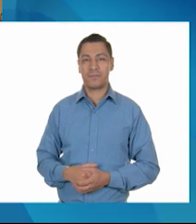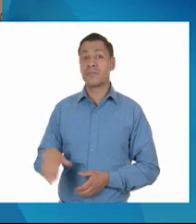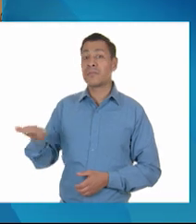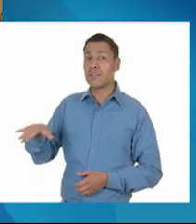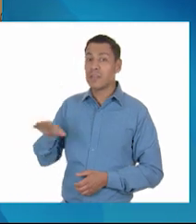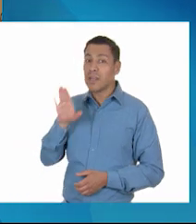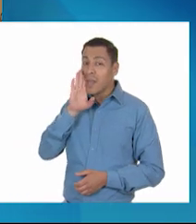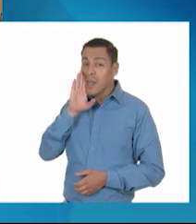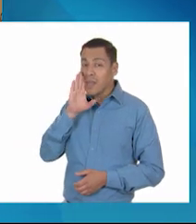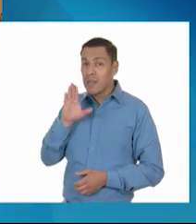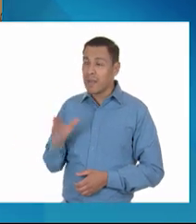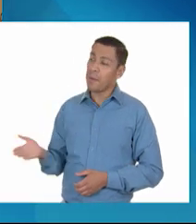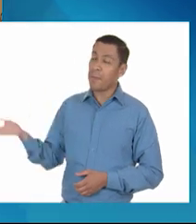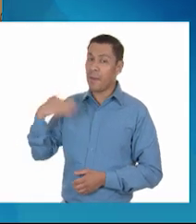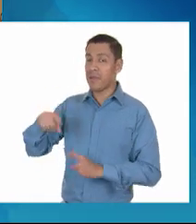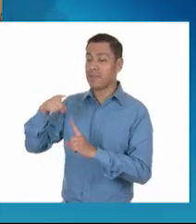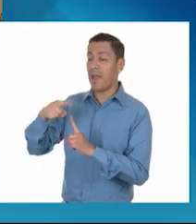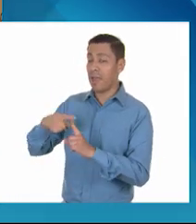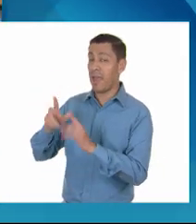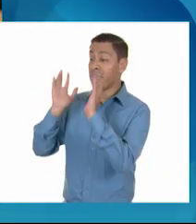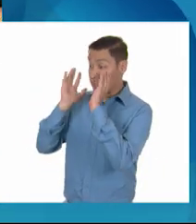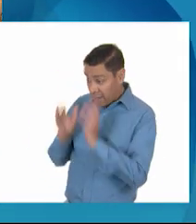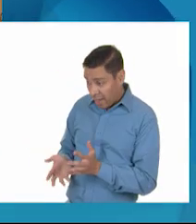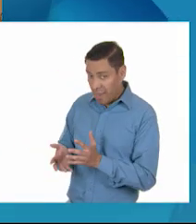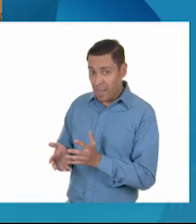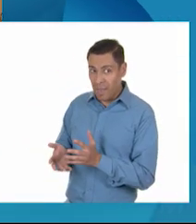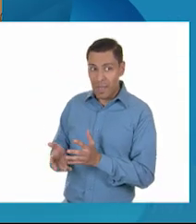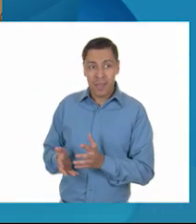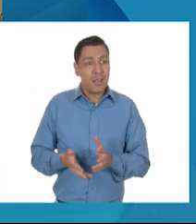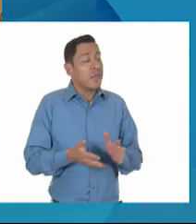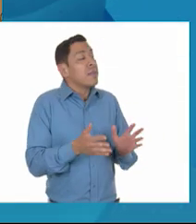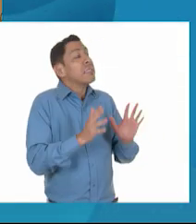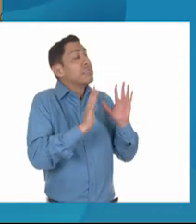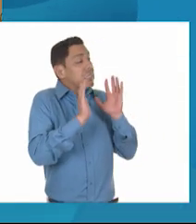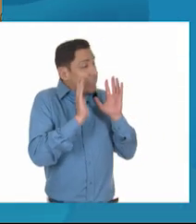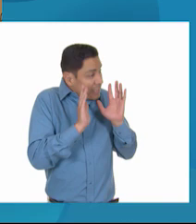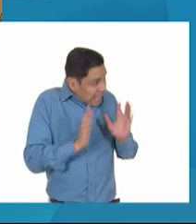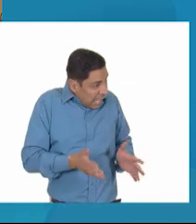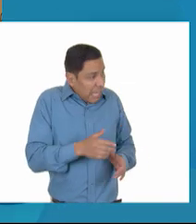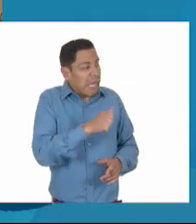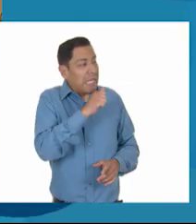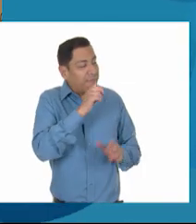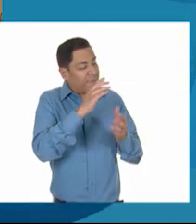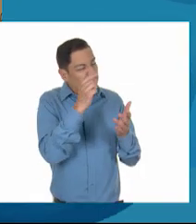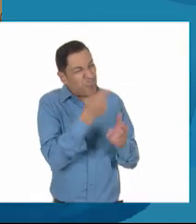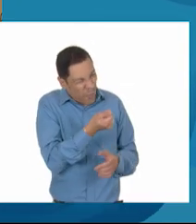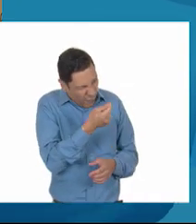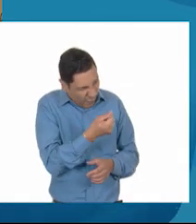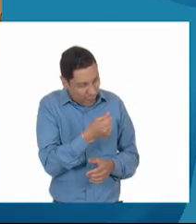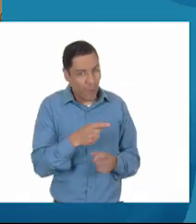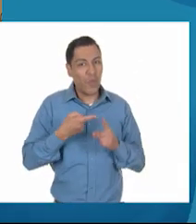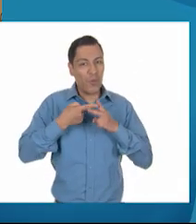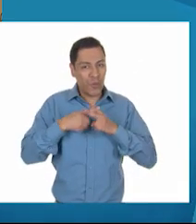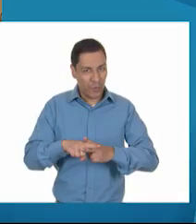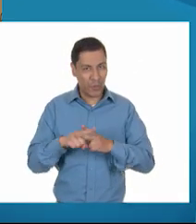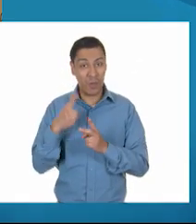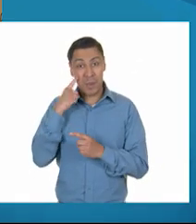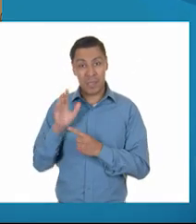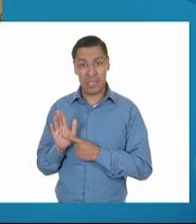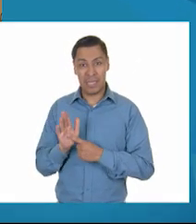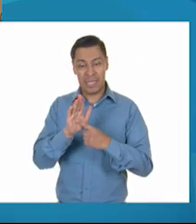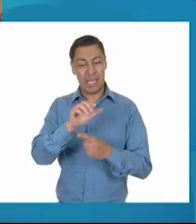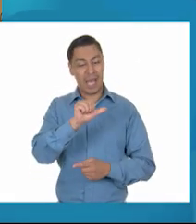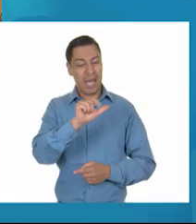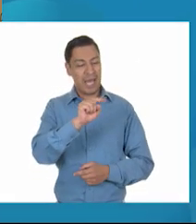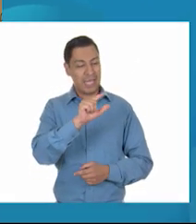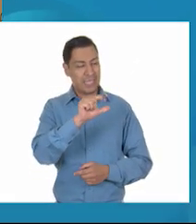¡Cupertino! ¿Cómo va esa tarea? Ya, ya, ya, todavía no la termino, pero ya la empecé. ¿Y el Atlante?